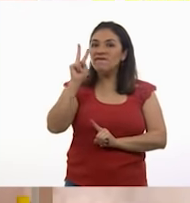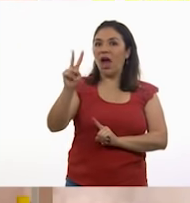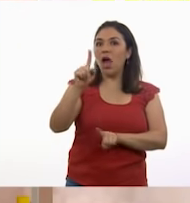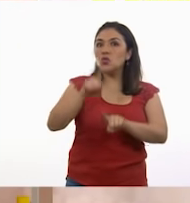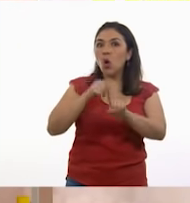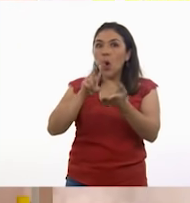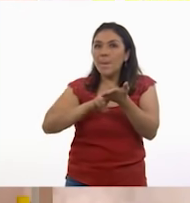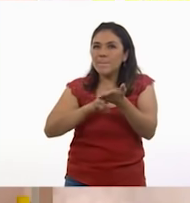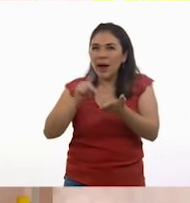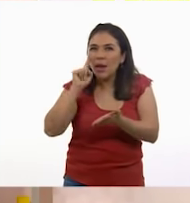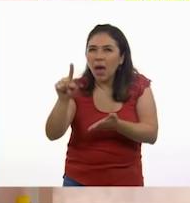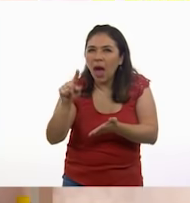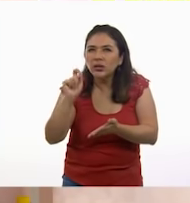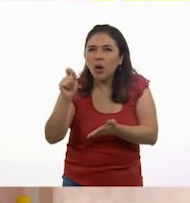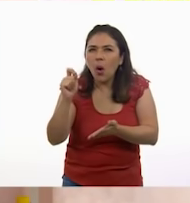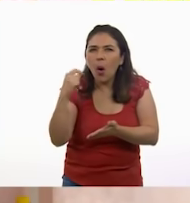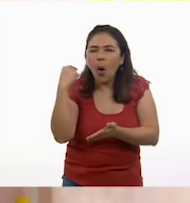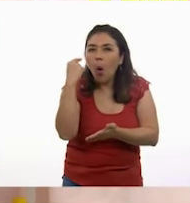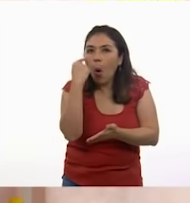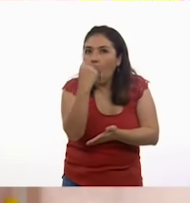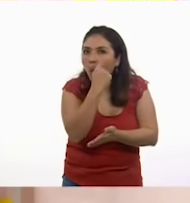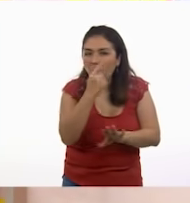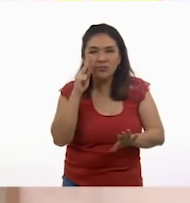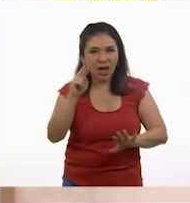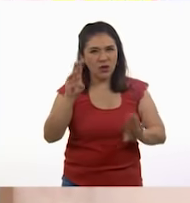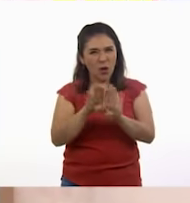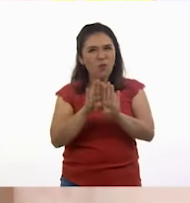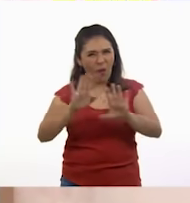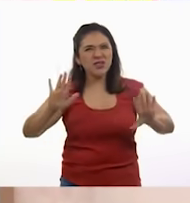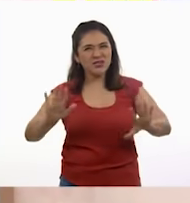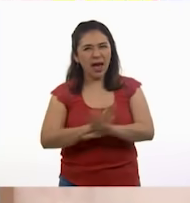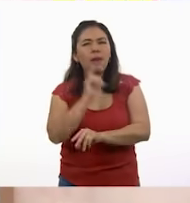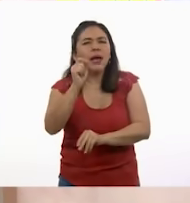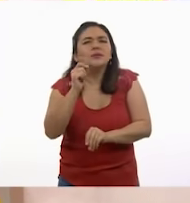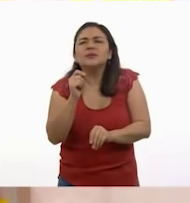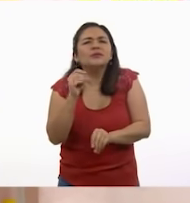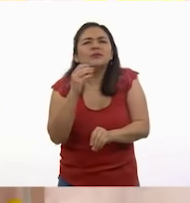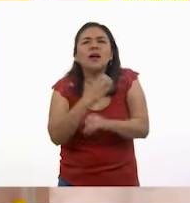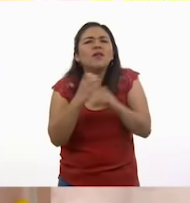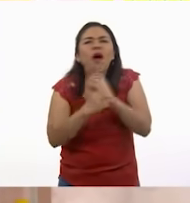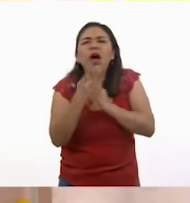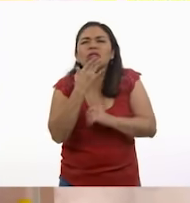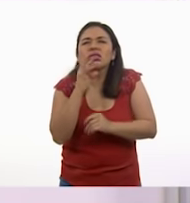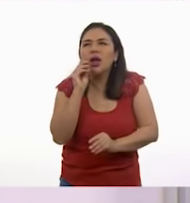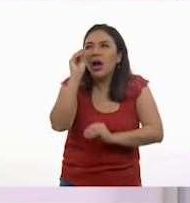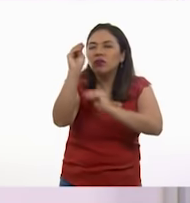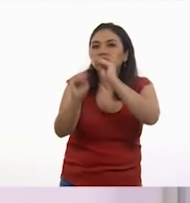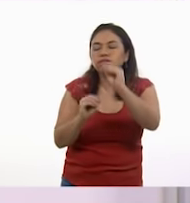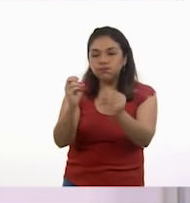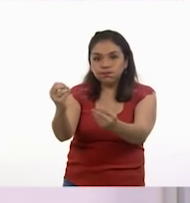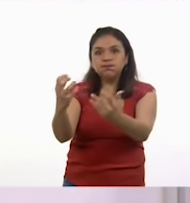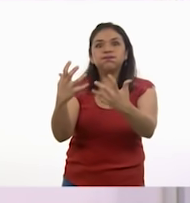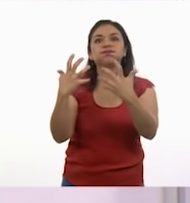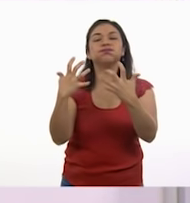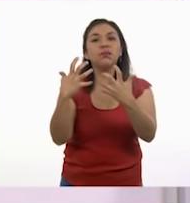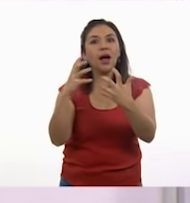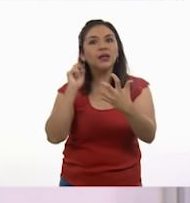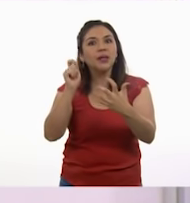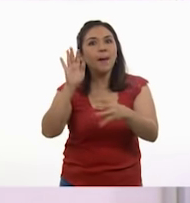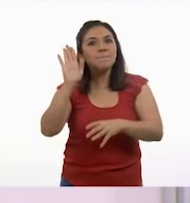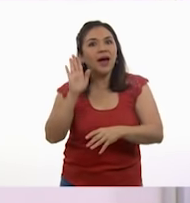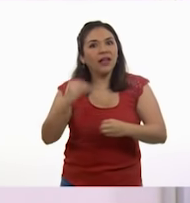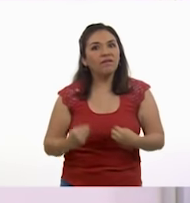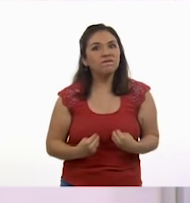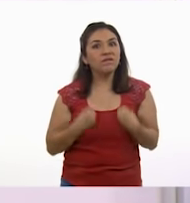vean como los ojos incluso cambian y son los detalles que le van dando forma le van dando más vida